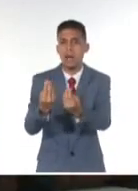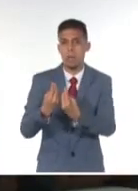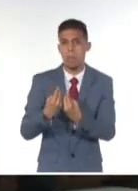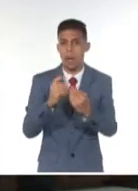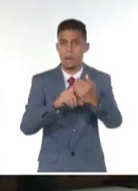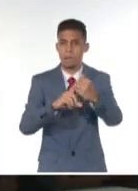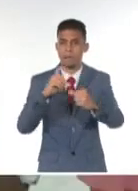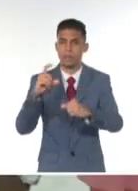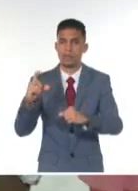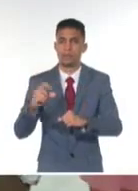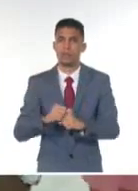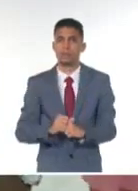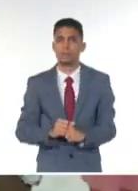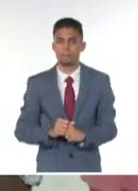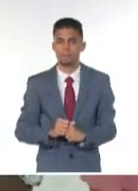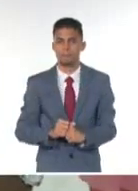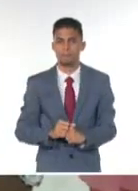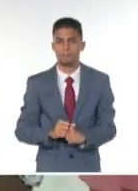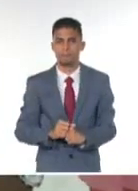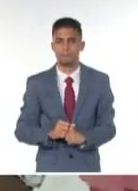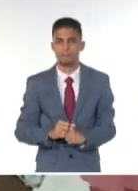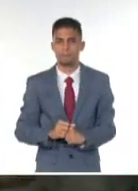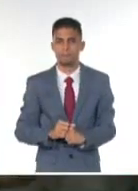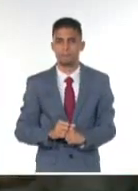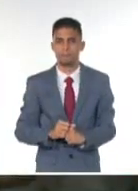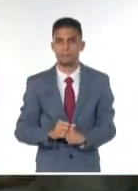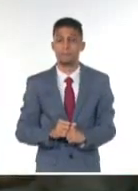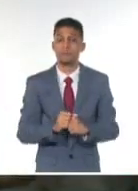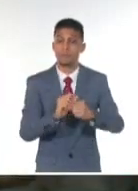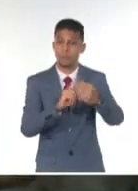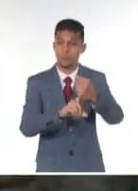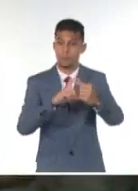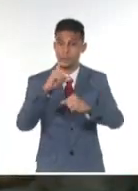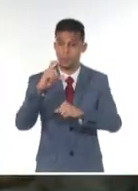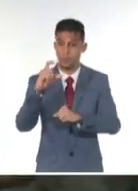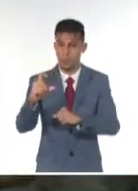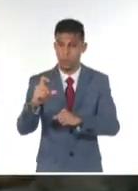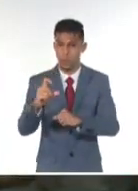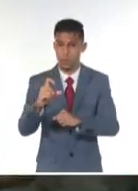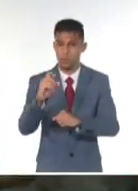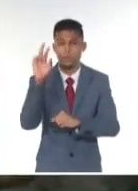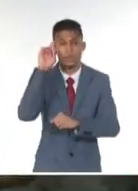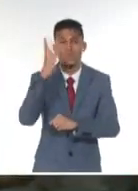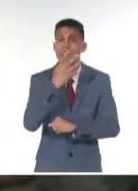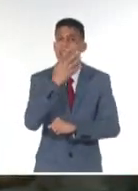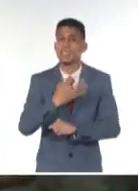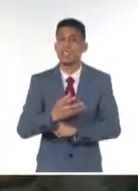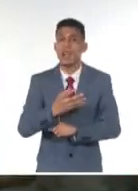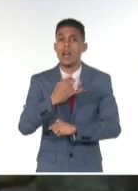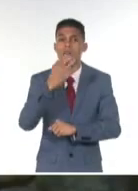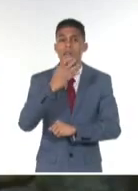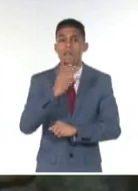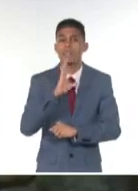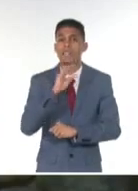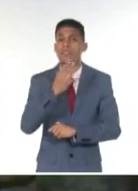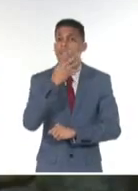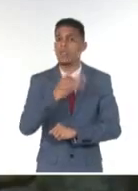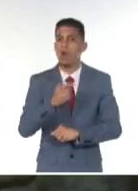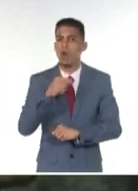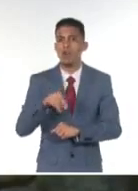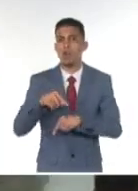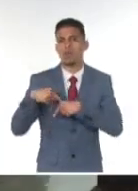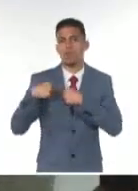cumplido y las que vendrán en lo adelante. El partido, como decía nuestro comandante, es hoy el alma